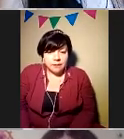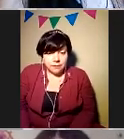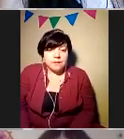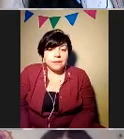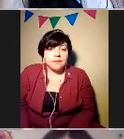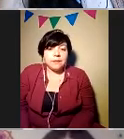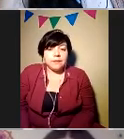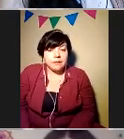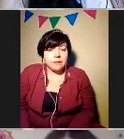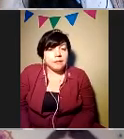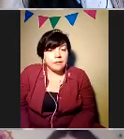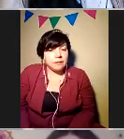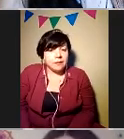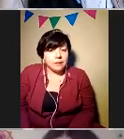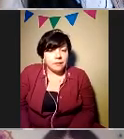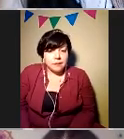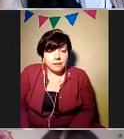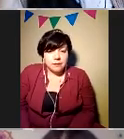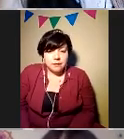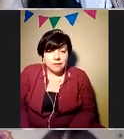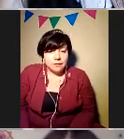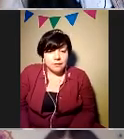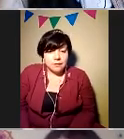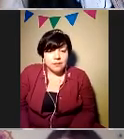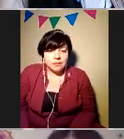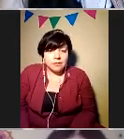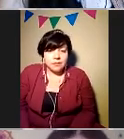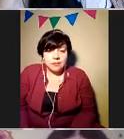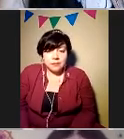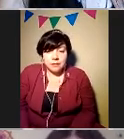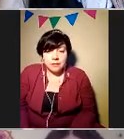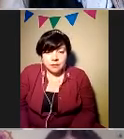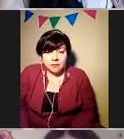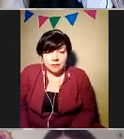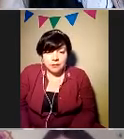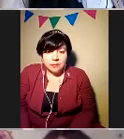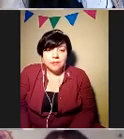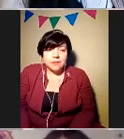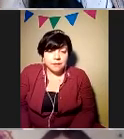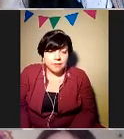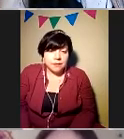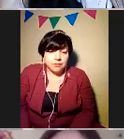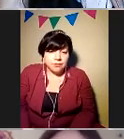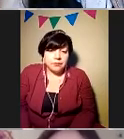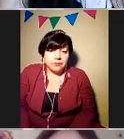¿en verdad es necesario que me compre? ¿En verdad necesito una chaqueta de Patagonia? Porque en verdad va a subir la montaña, ¿sí? Pero